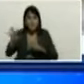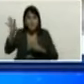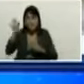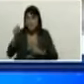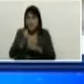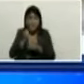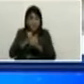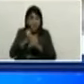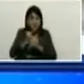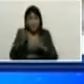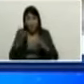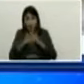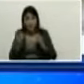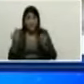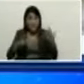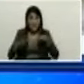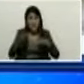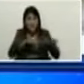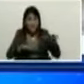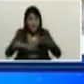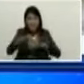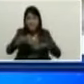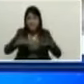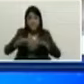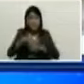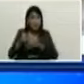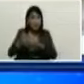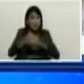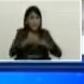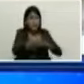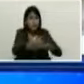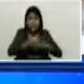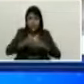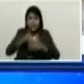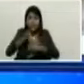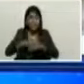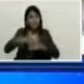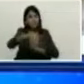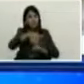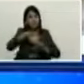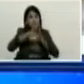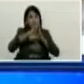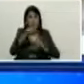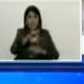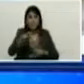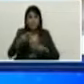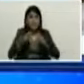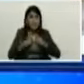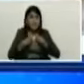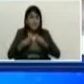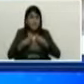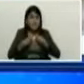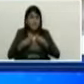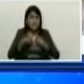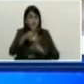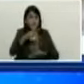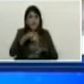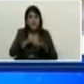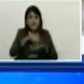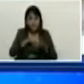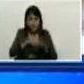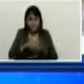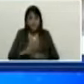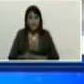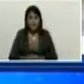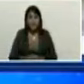porque se trata de una obra que le pertenece a todos los carabobeños las carabobeñas y a toda Venezuela en general verdad